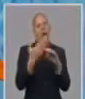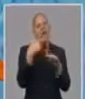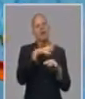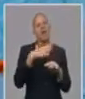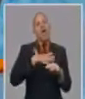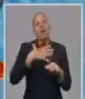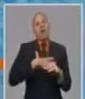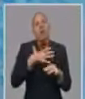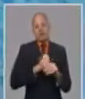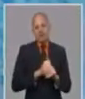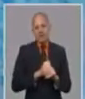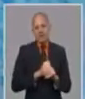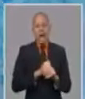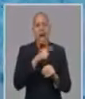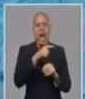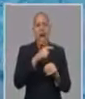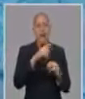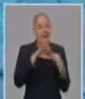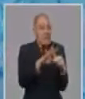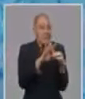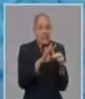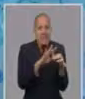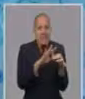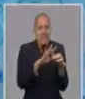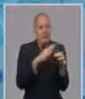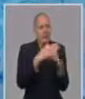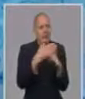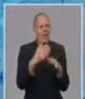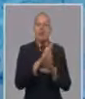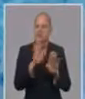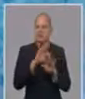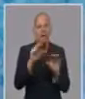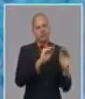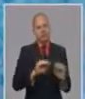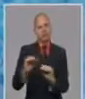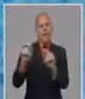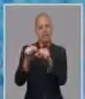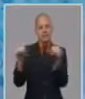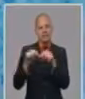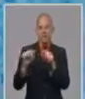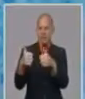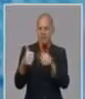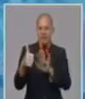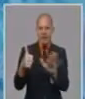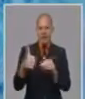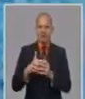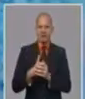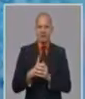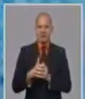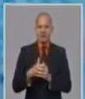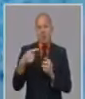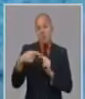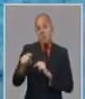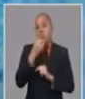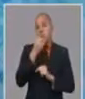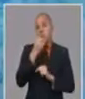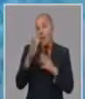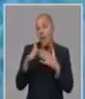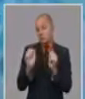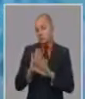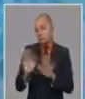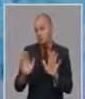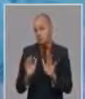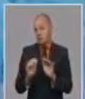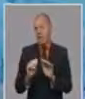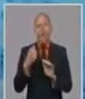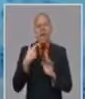que evolucionó grave, pero ya está en sala abierta, próximo a dar alta sin problema ninguno.